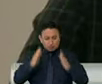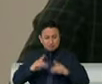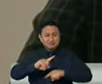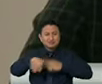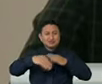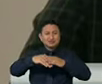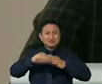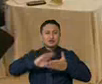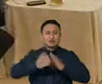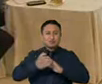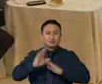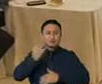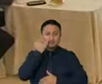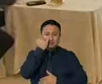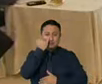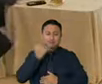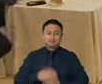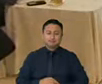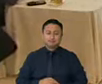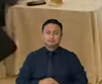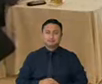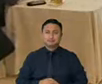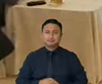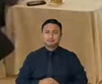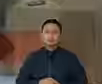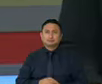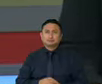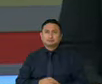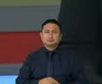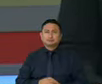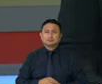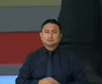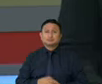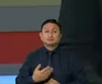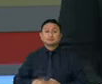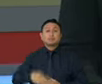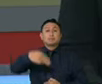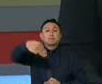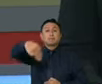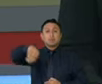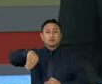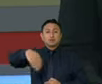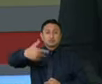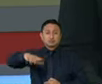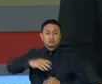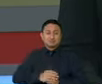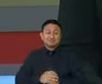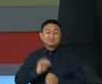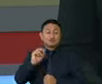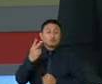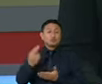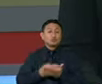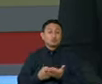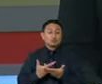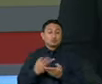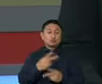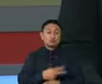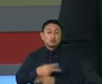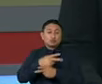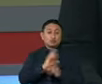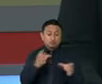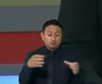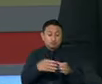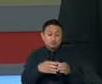sectores amazónicos. Informó Javier Rosero. Este miércoles se desarrolló la segunda reunión del Consejo Sectorial